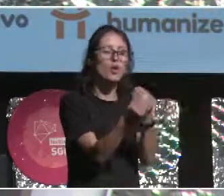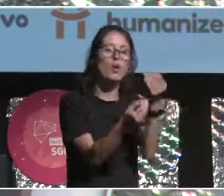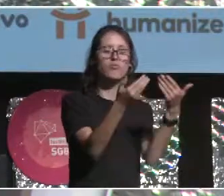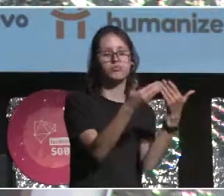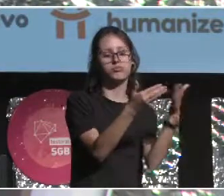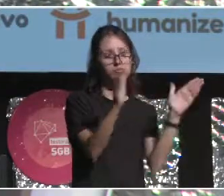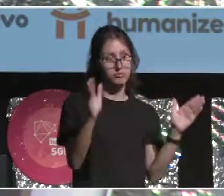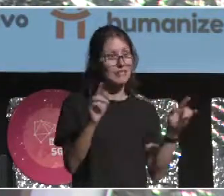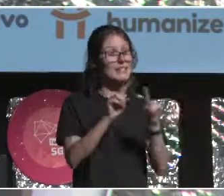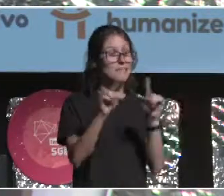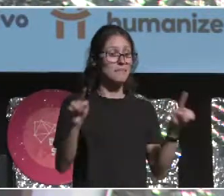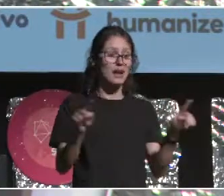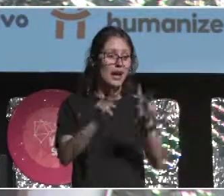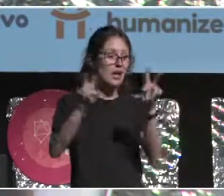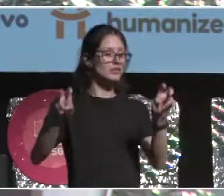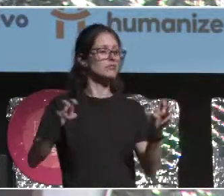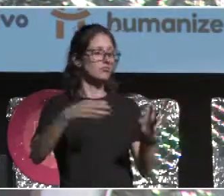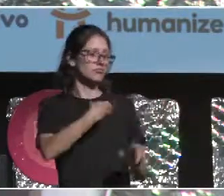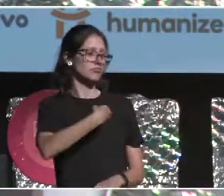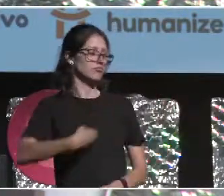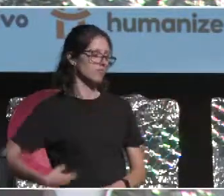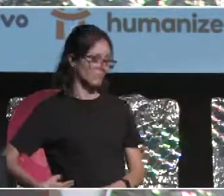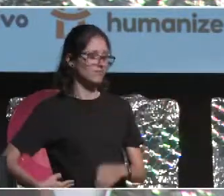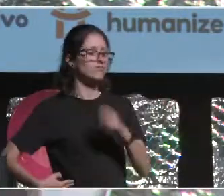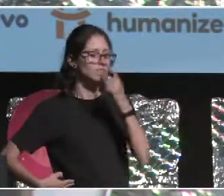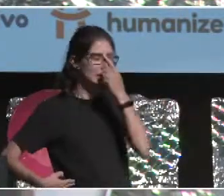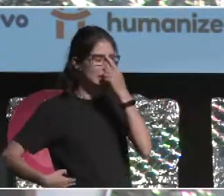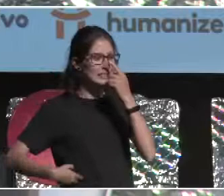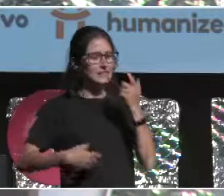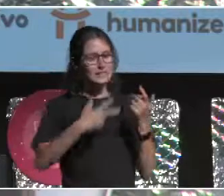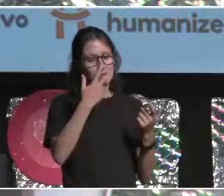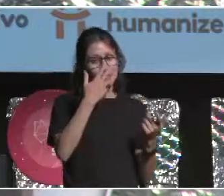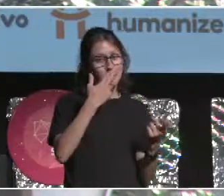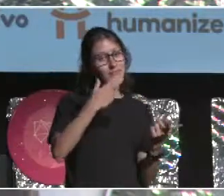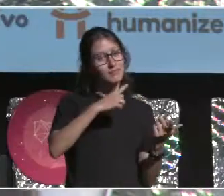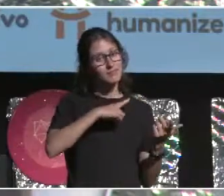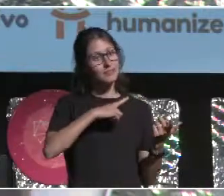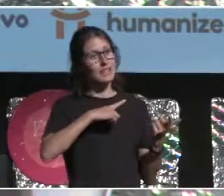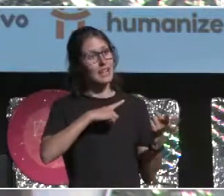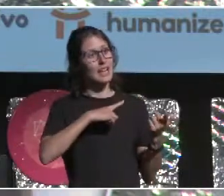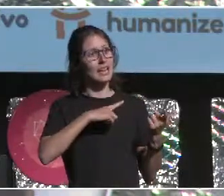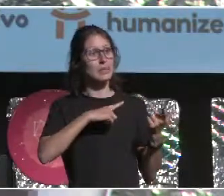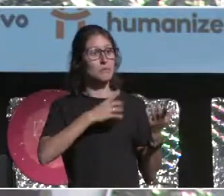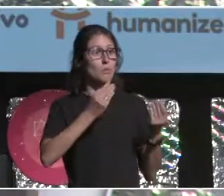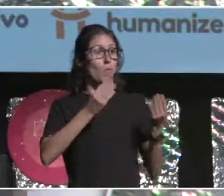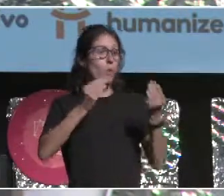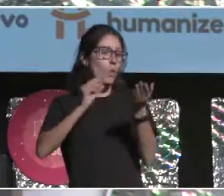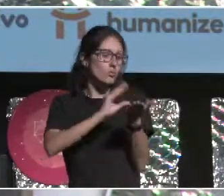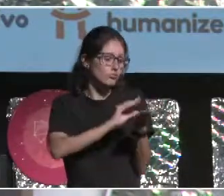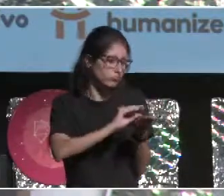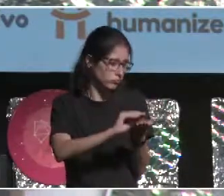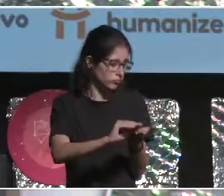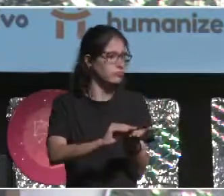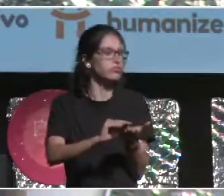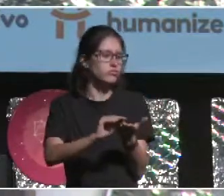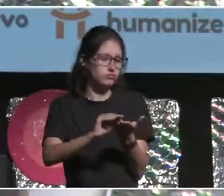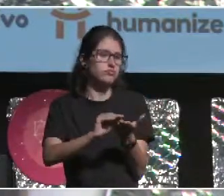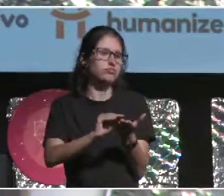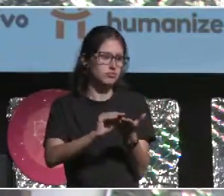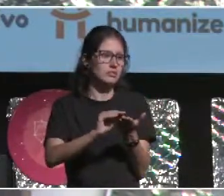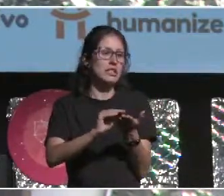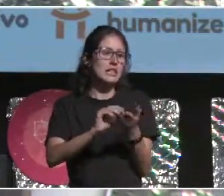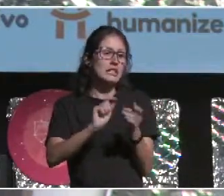con abrir datos es que se quiten un poco la carga de solicitudes o demandas de información. Yo puedo enviar una carta